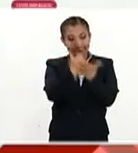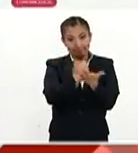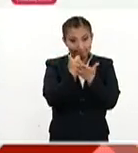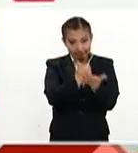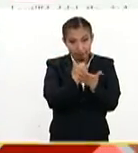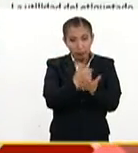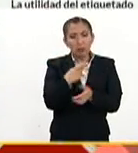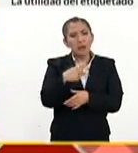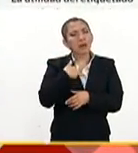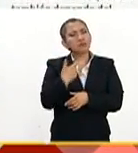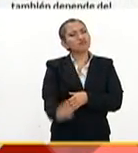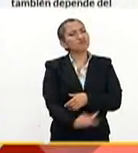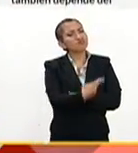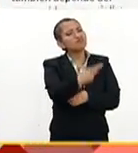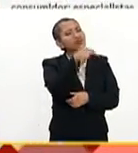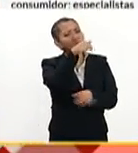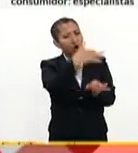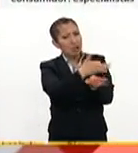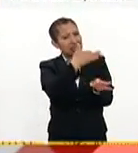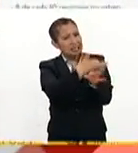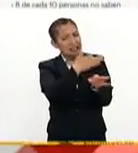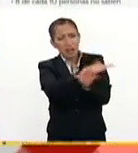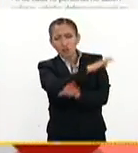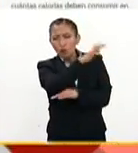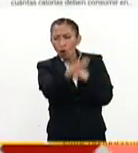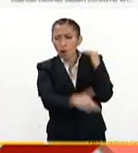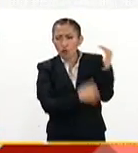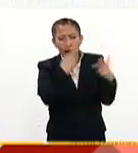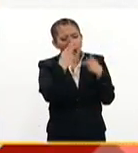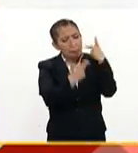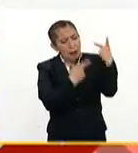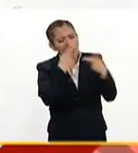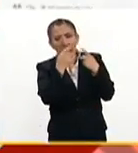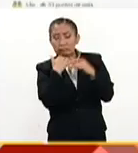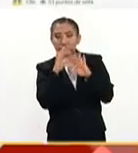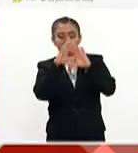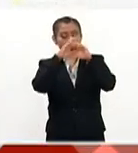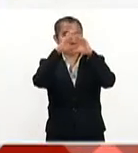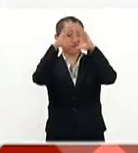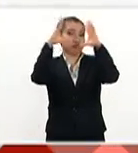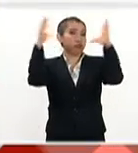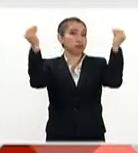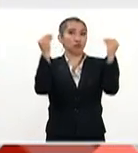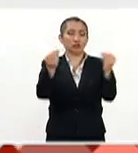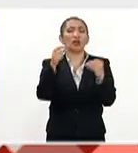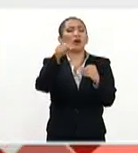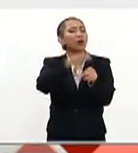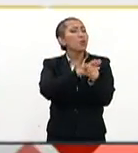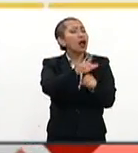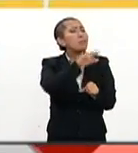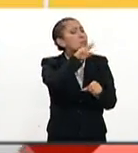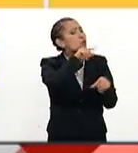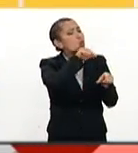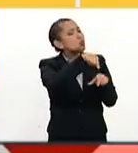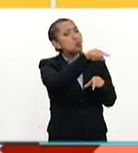colaboraciones, pero a mí me gustaría preguntarte, Laura, en este momento de todo lo que se dice, porque es una cosa impresionante, ¿qué les preocupa a